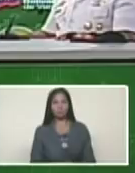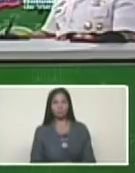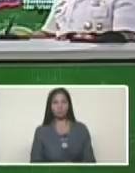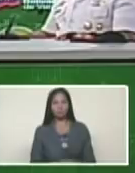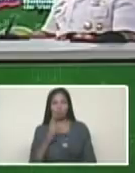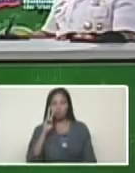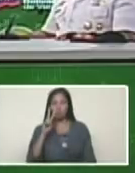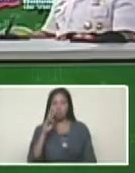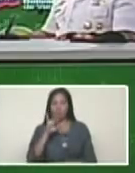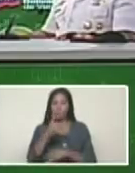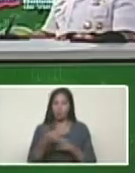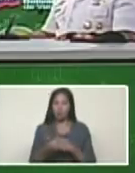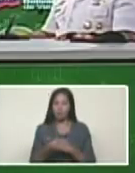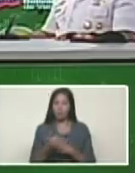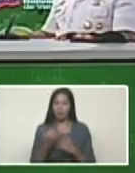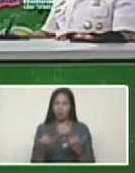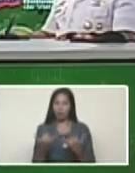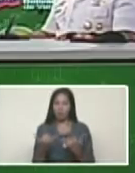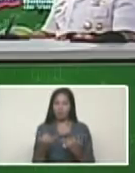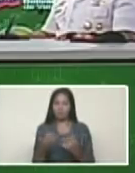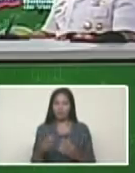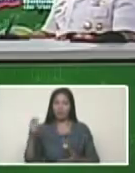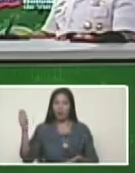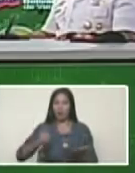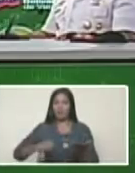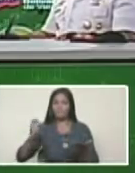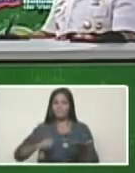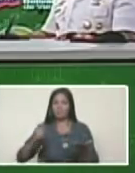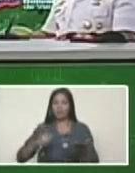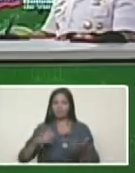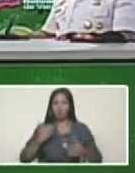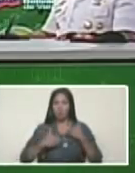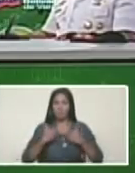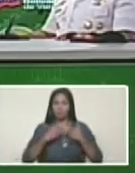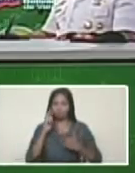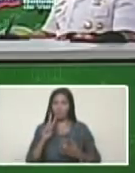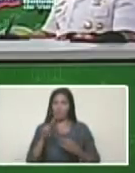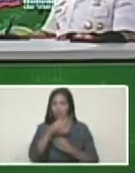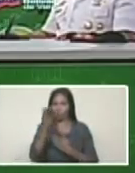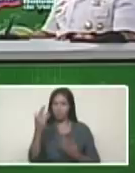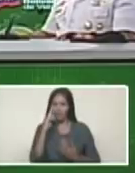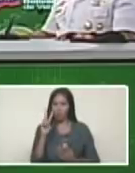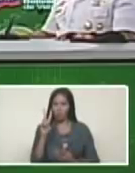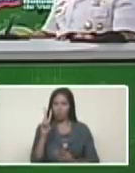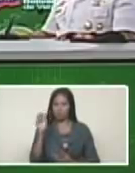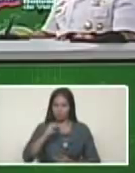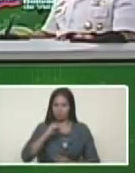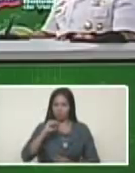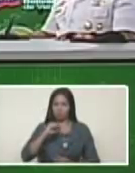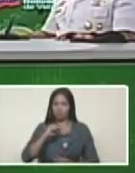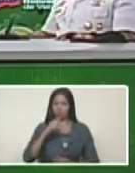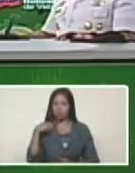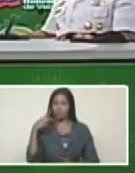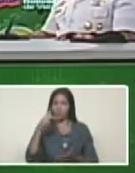Yo veo el programa con el mazo dando los miércoles, ustedes lo ven, lo ven y participan, muchos de ustedes, ahí ya los